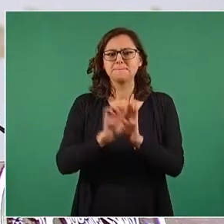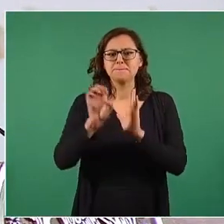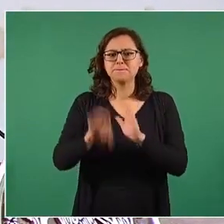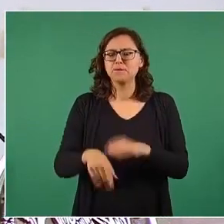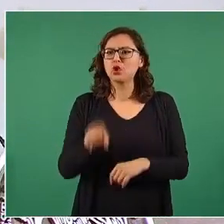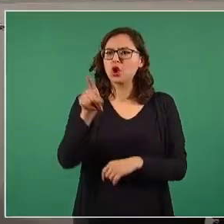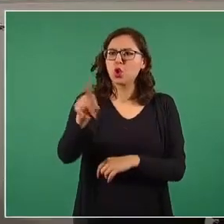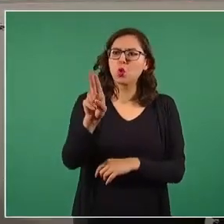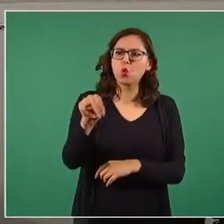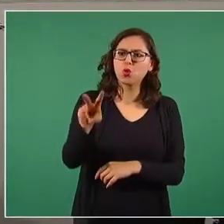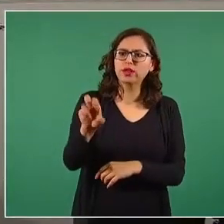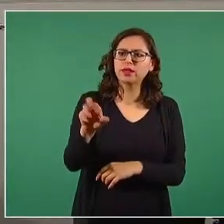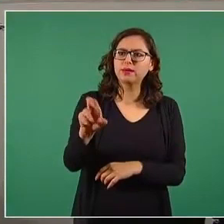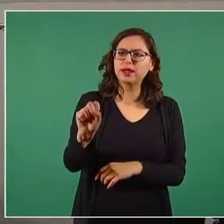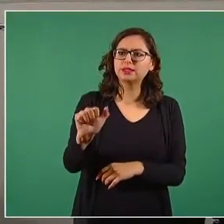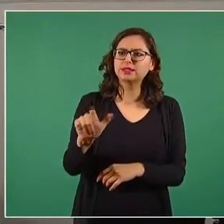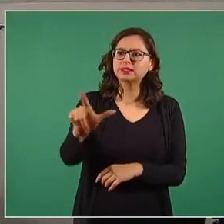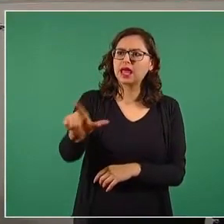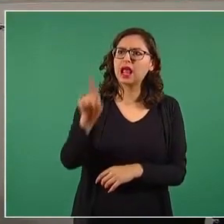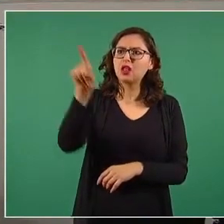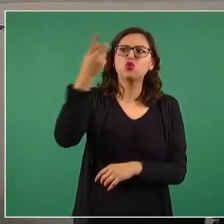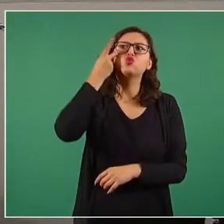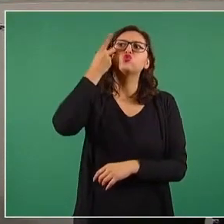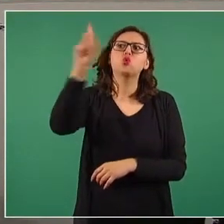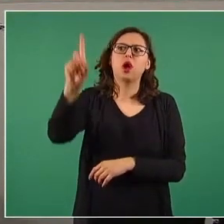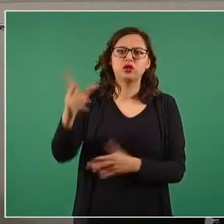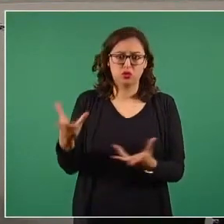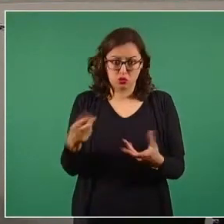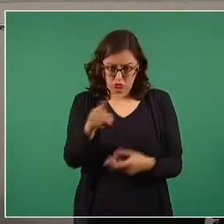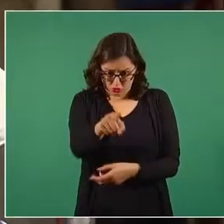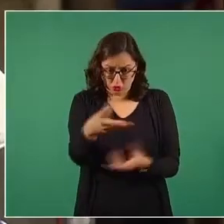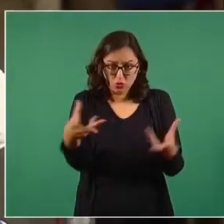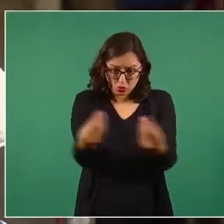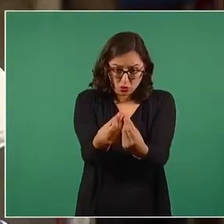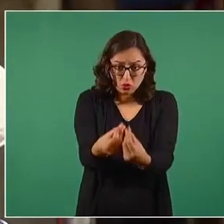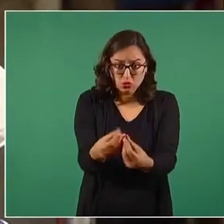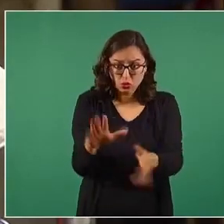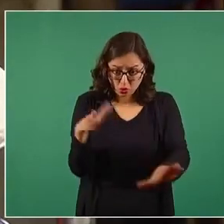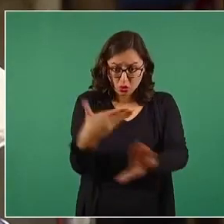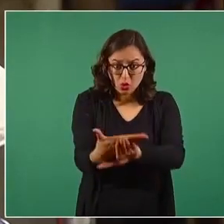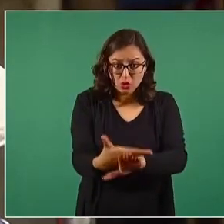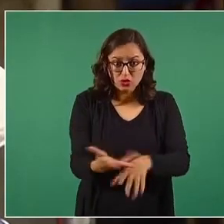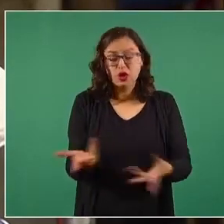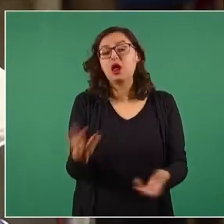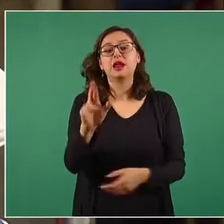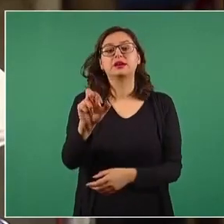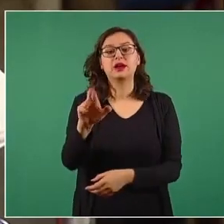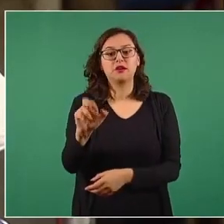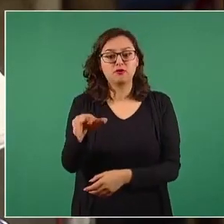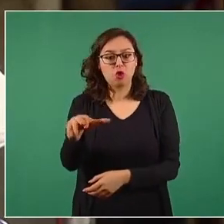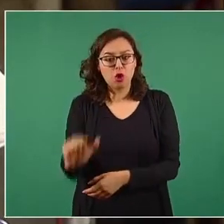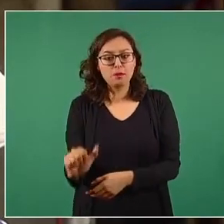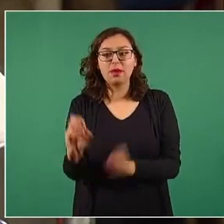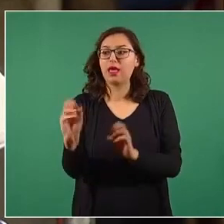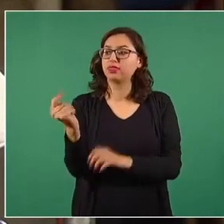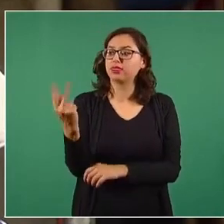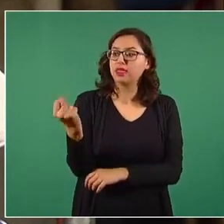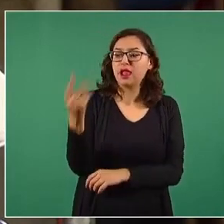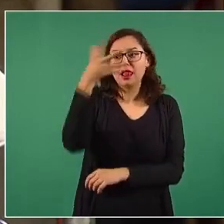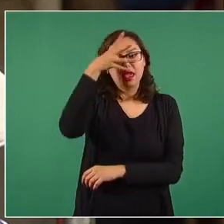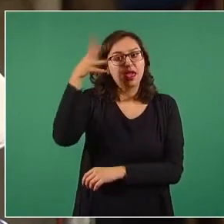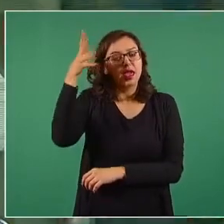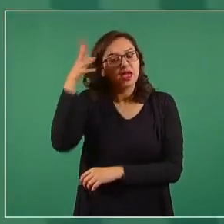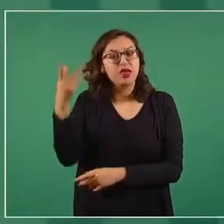del Universal. Pero uno o puede sea, no sentirse. ¿Qué tienes tú que ver con el dueño del Reforma, con el dueño de Televisa?